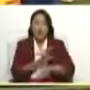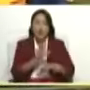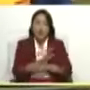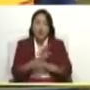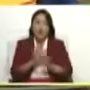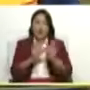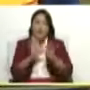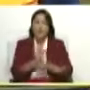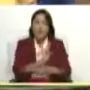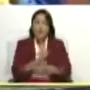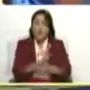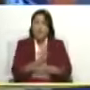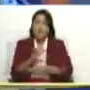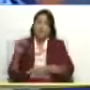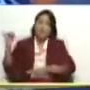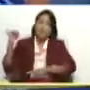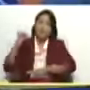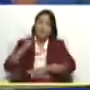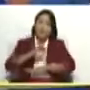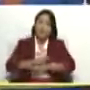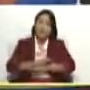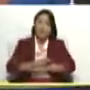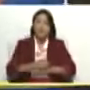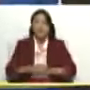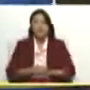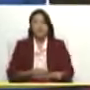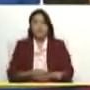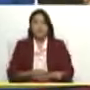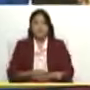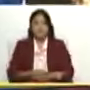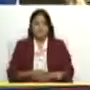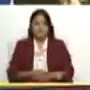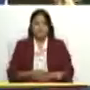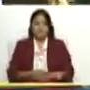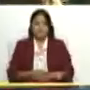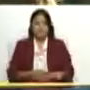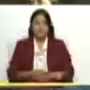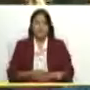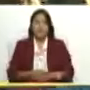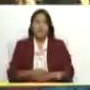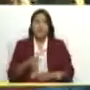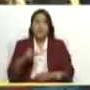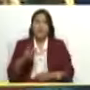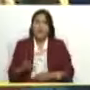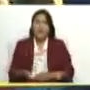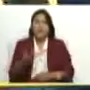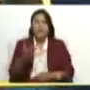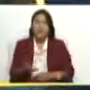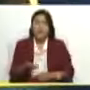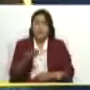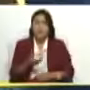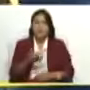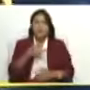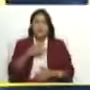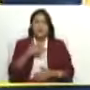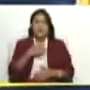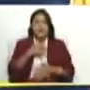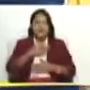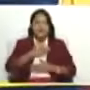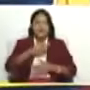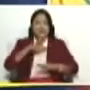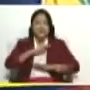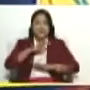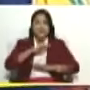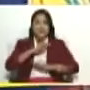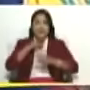horas bueno Lo importante es que queda la motivación de la satisfacción